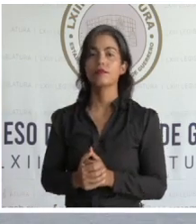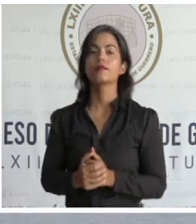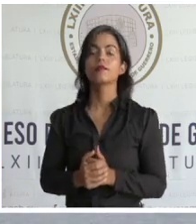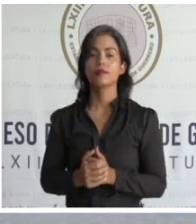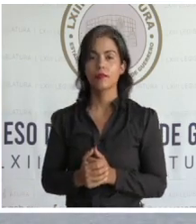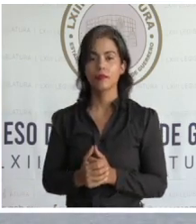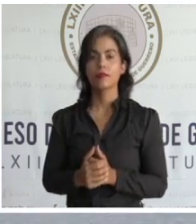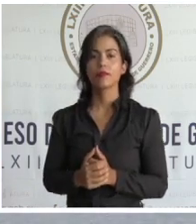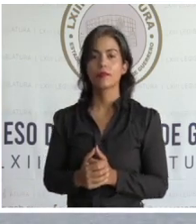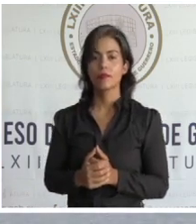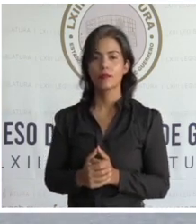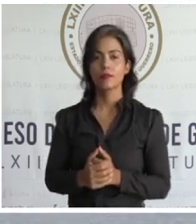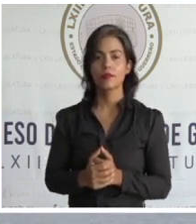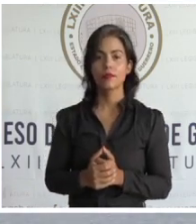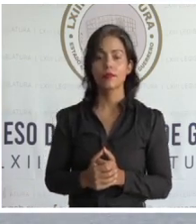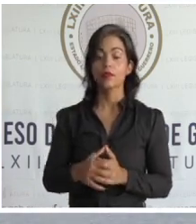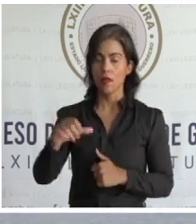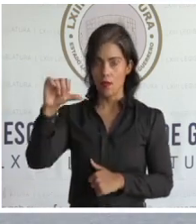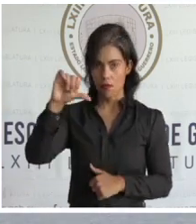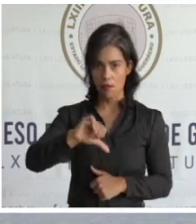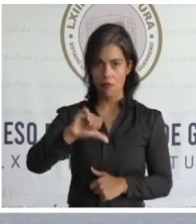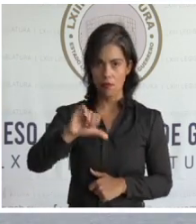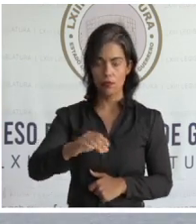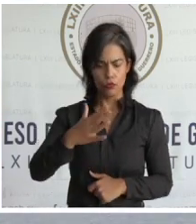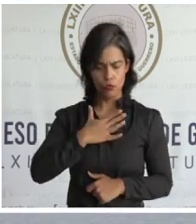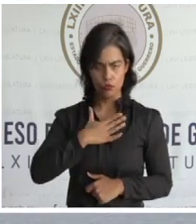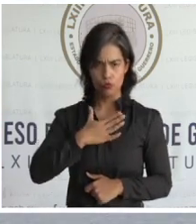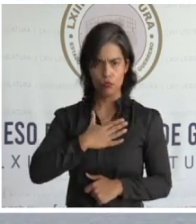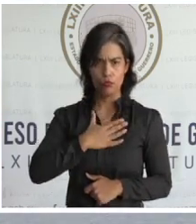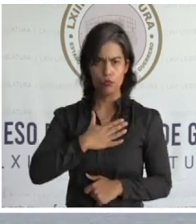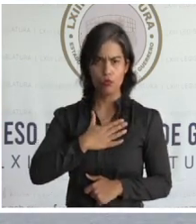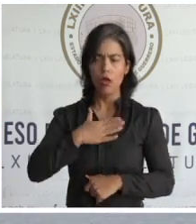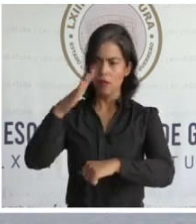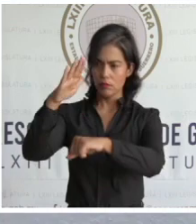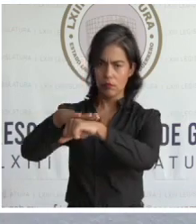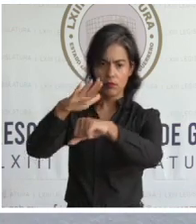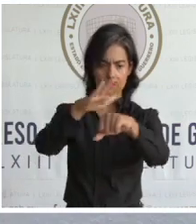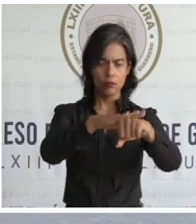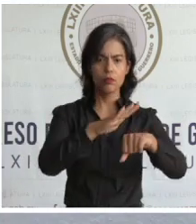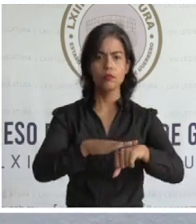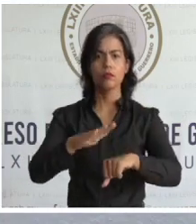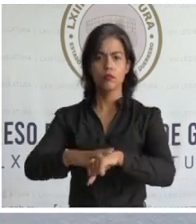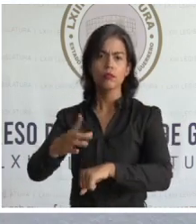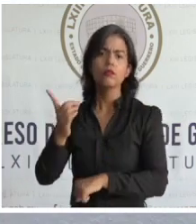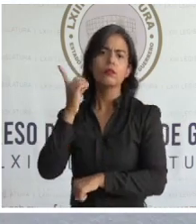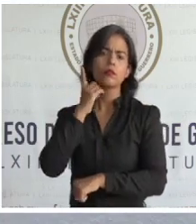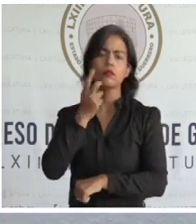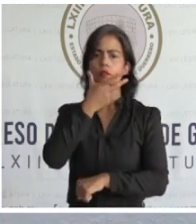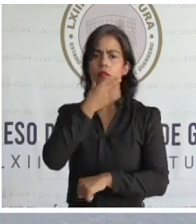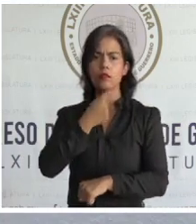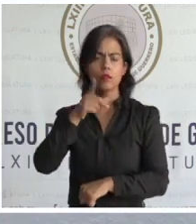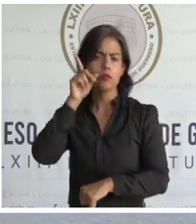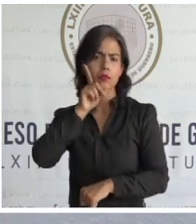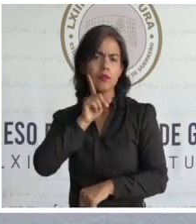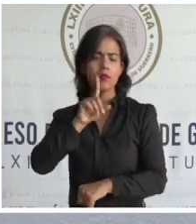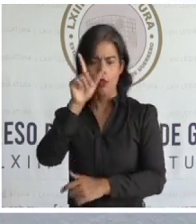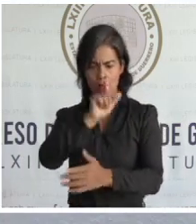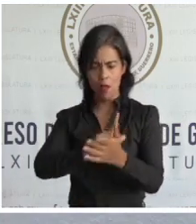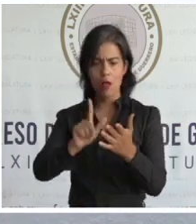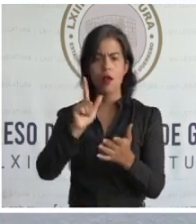letras. Por eso hoy convoco a todas y todos,